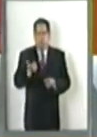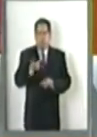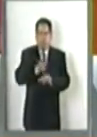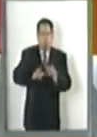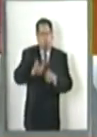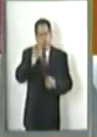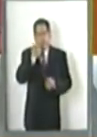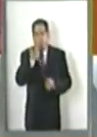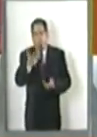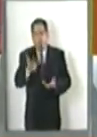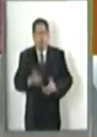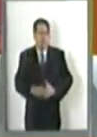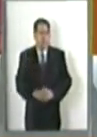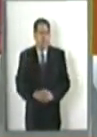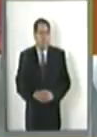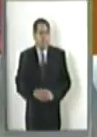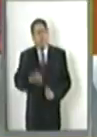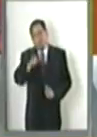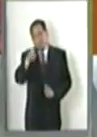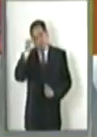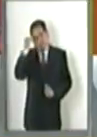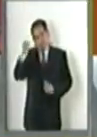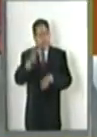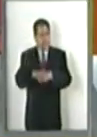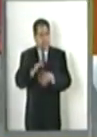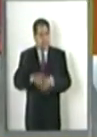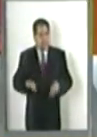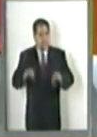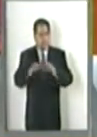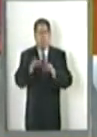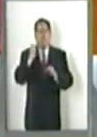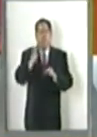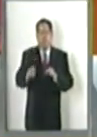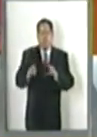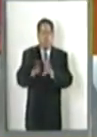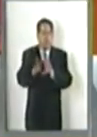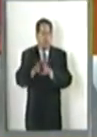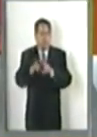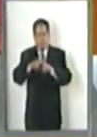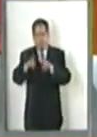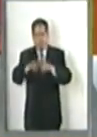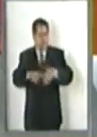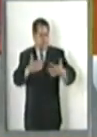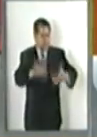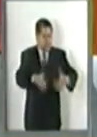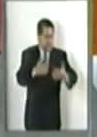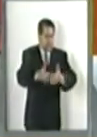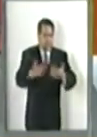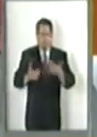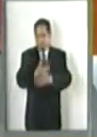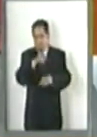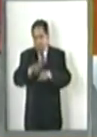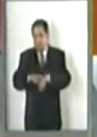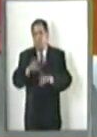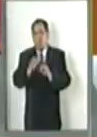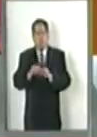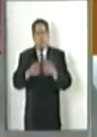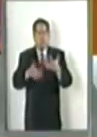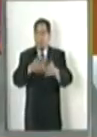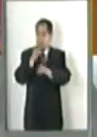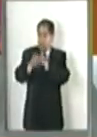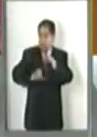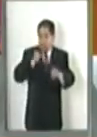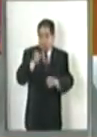materiales. Otra medida importante es que las grandes empresas nacionales y transnacionales